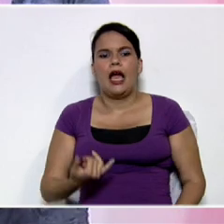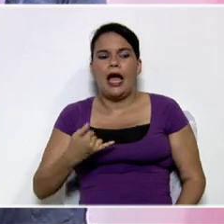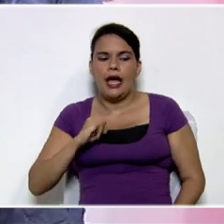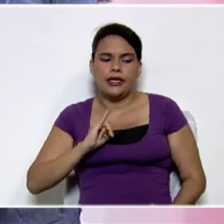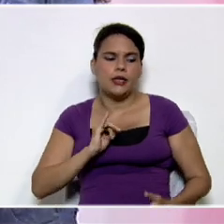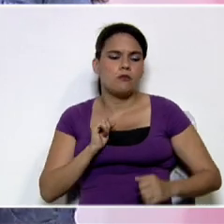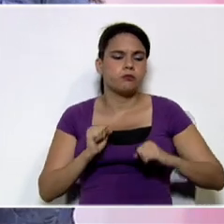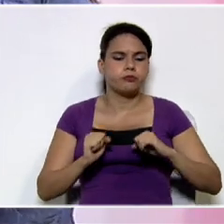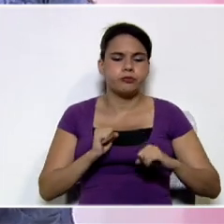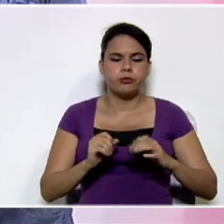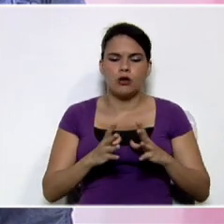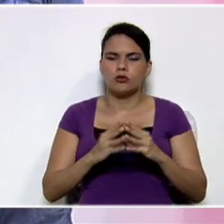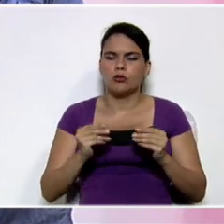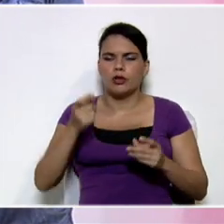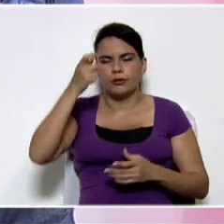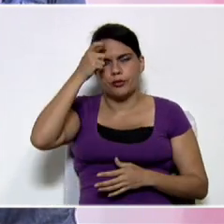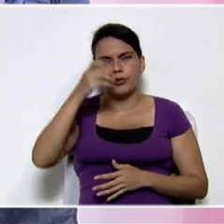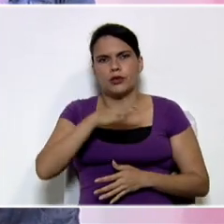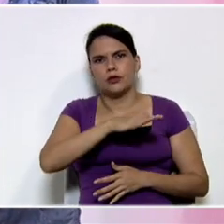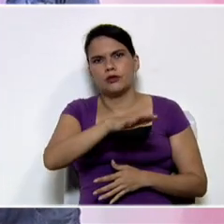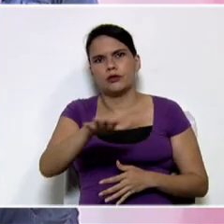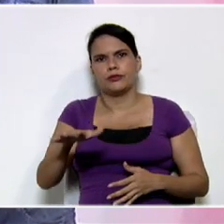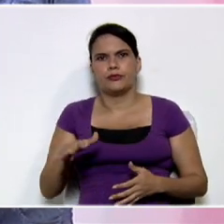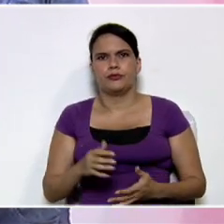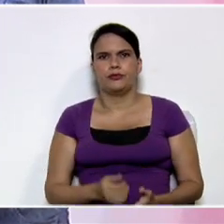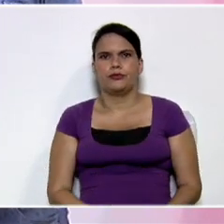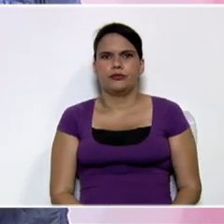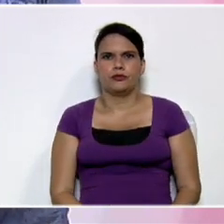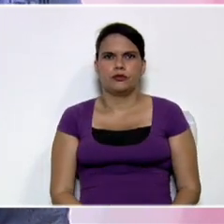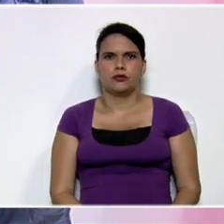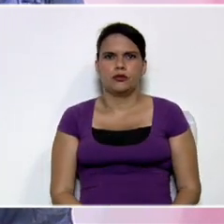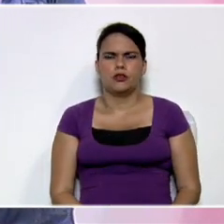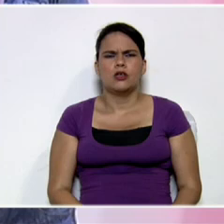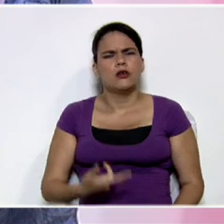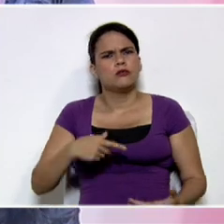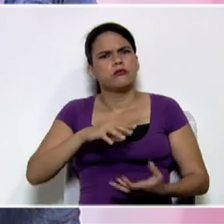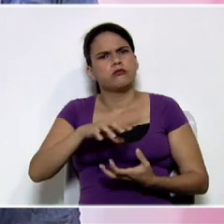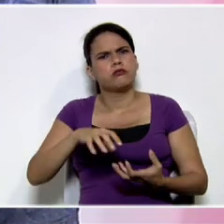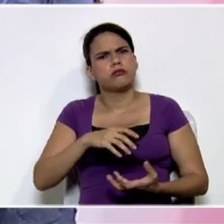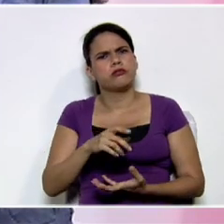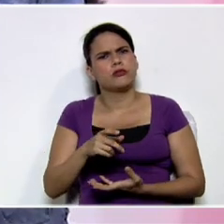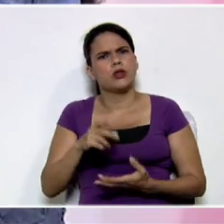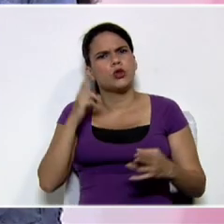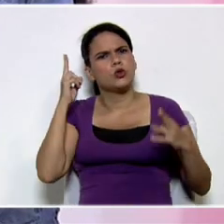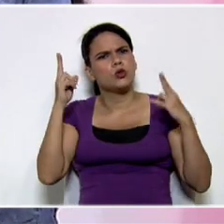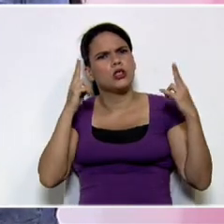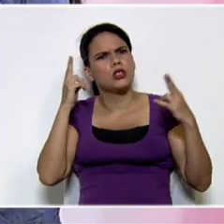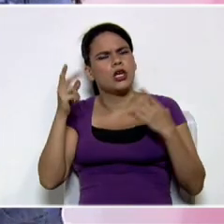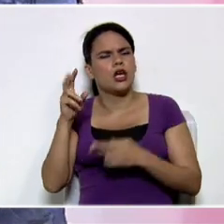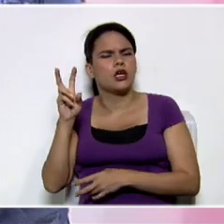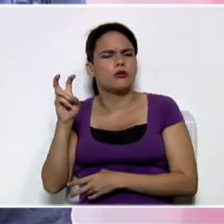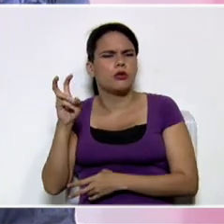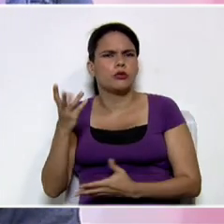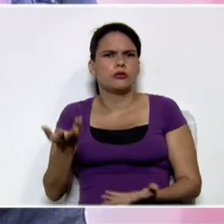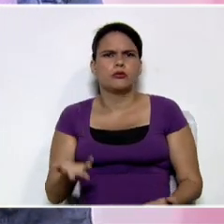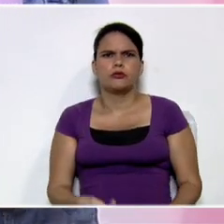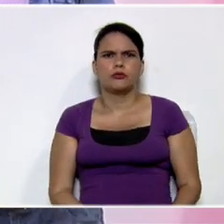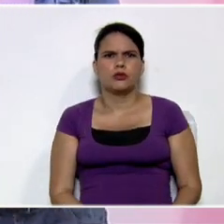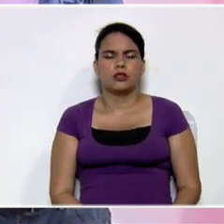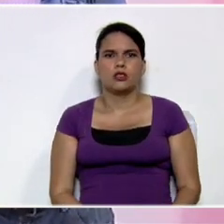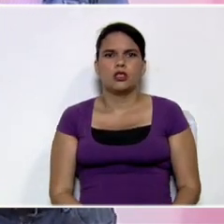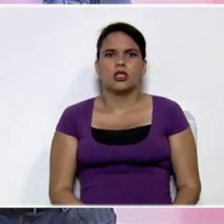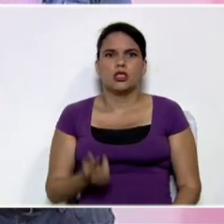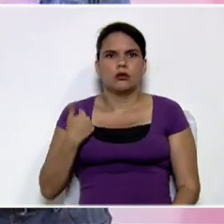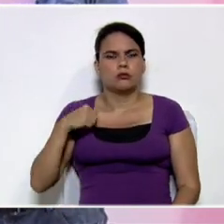toda la población. Y causas turísticas, que es un tipo de migración nuevo, ¿sí? Debemos tomar